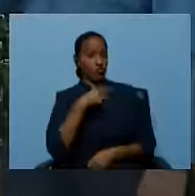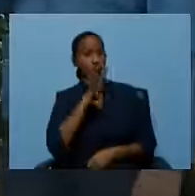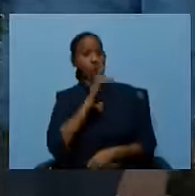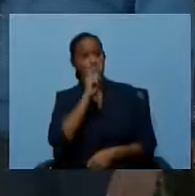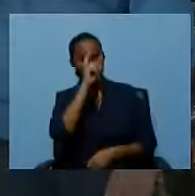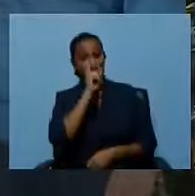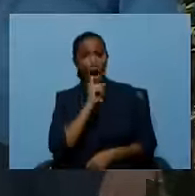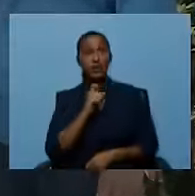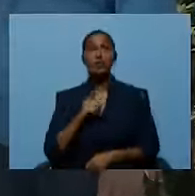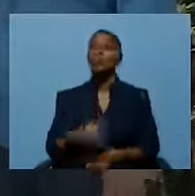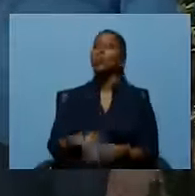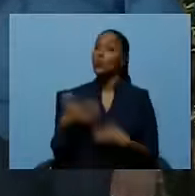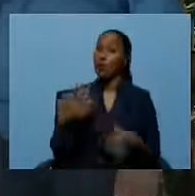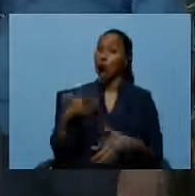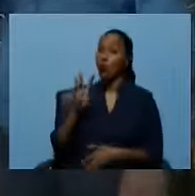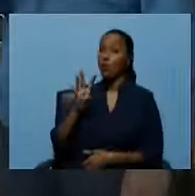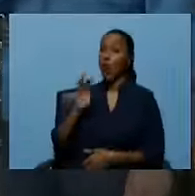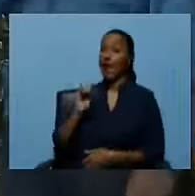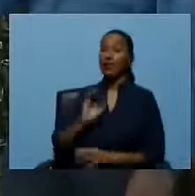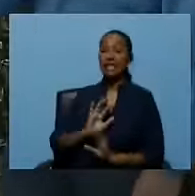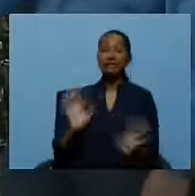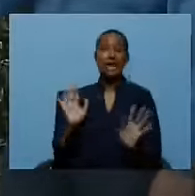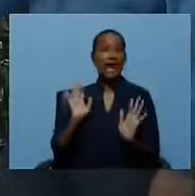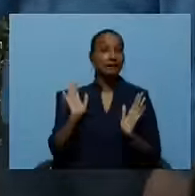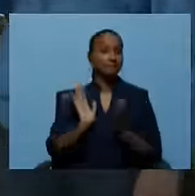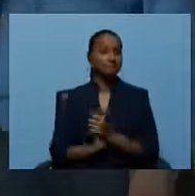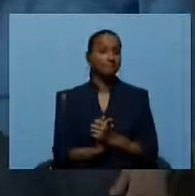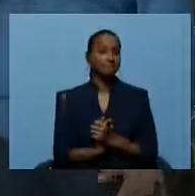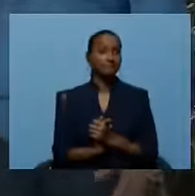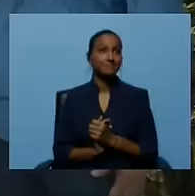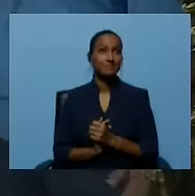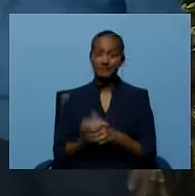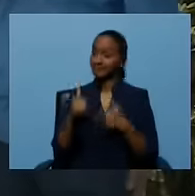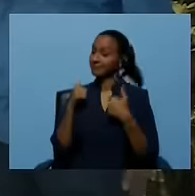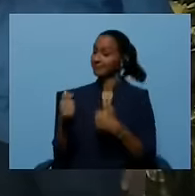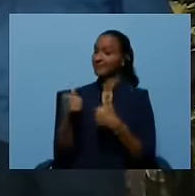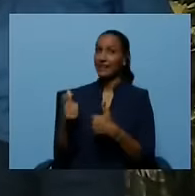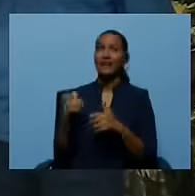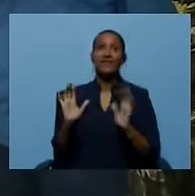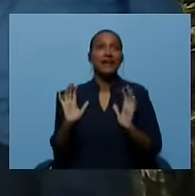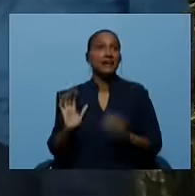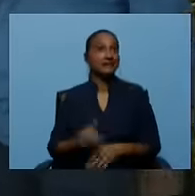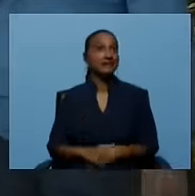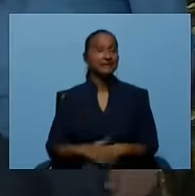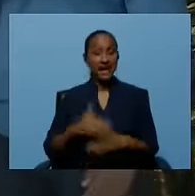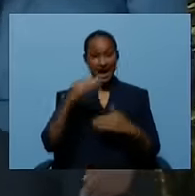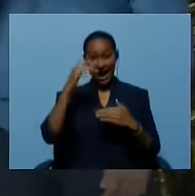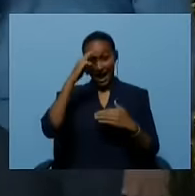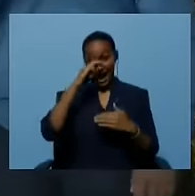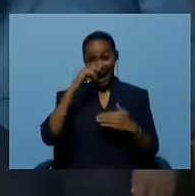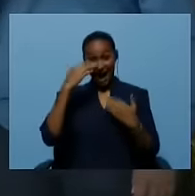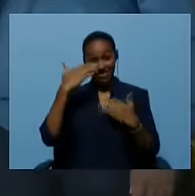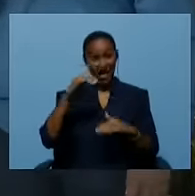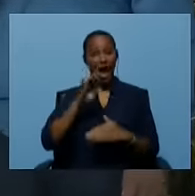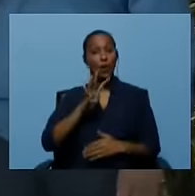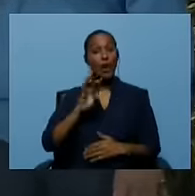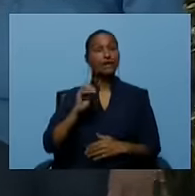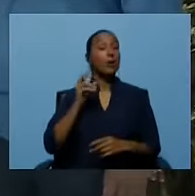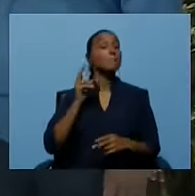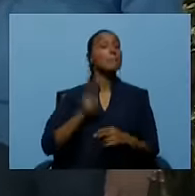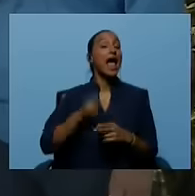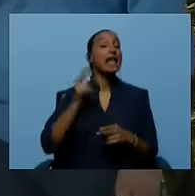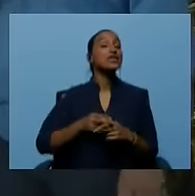presidente. Ya llegaste a los 40, ¿ves? Está bien. Con mi año. Es una edad peligrosa, los